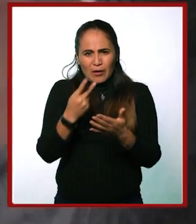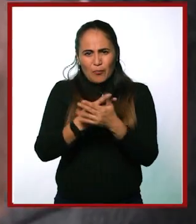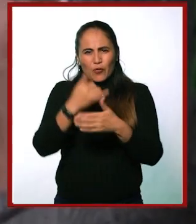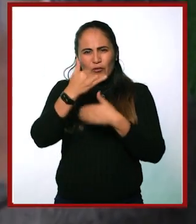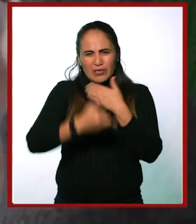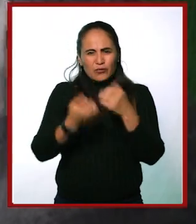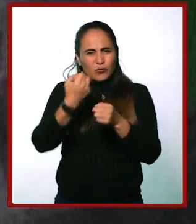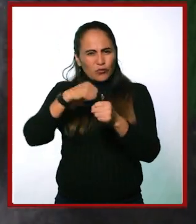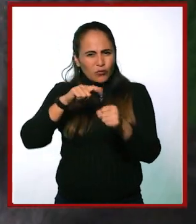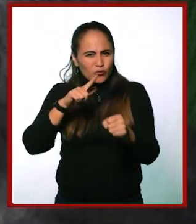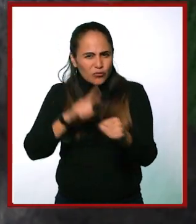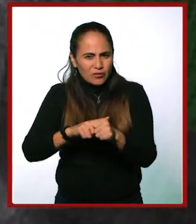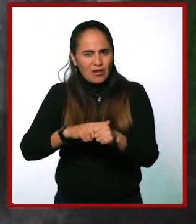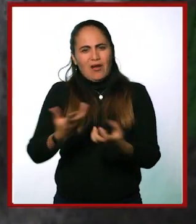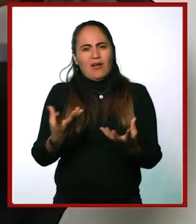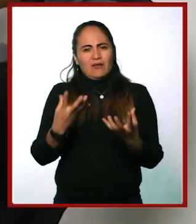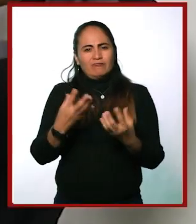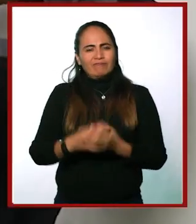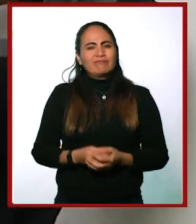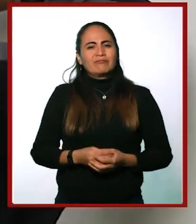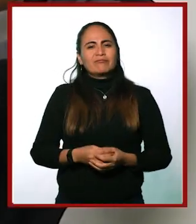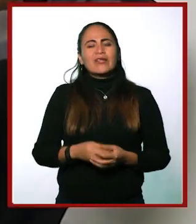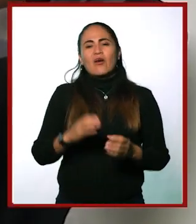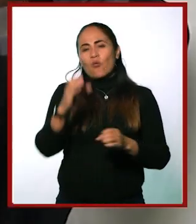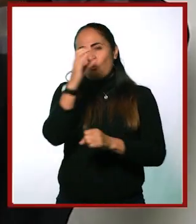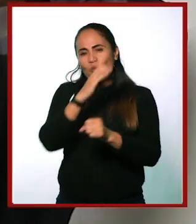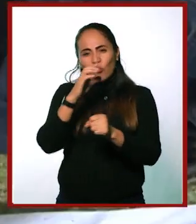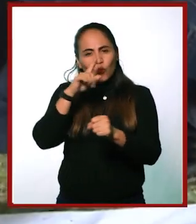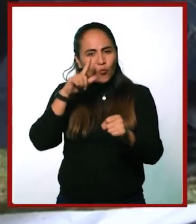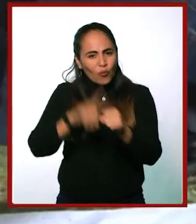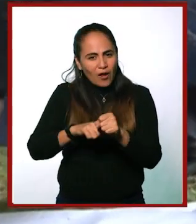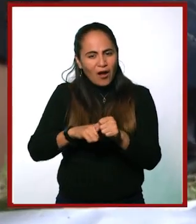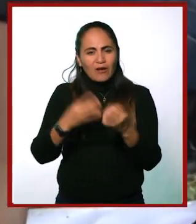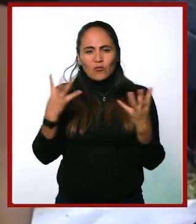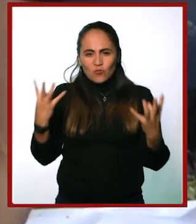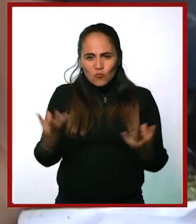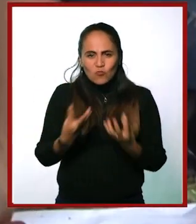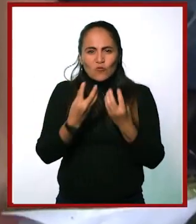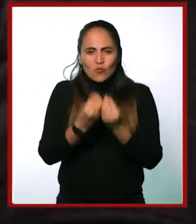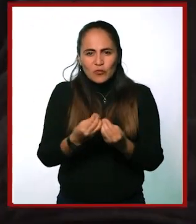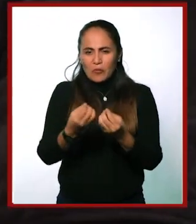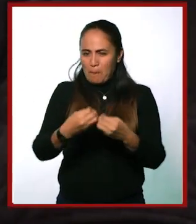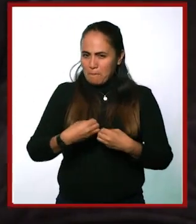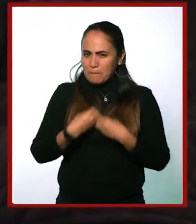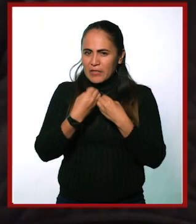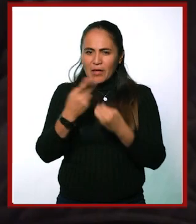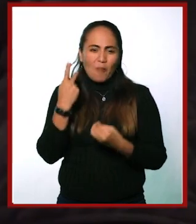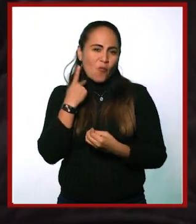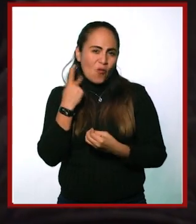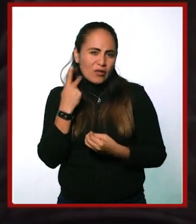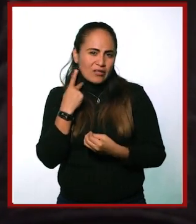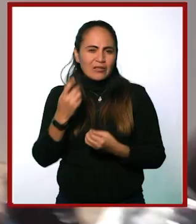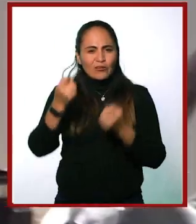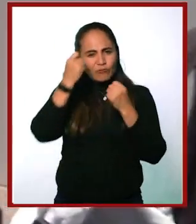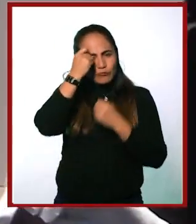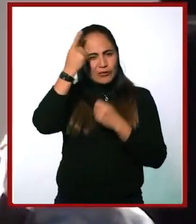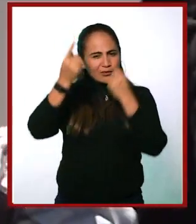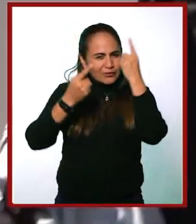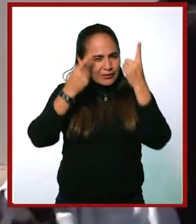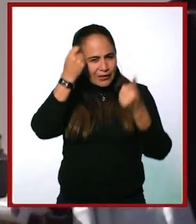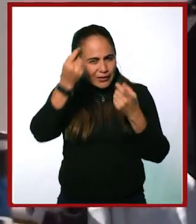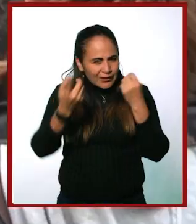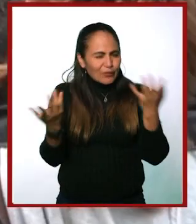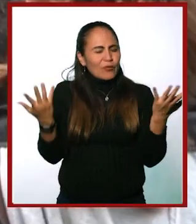a proyectos sociales, a proyectos culturales, incorporarse a la vida política, claro. Ser